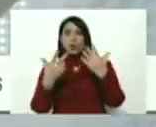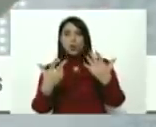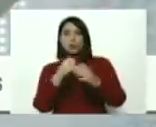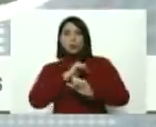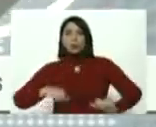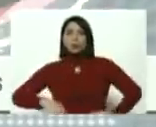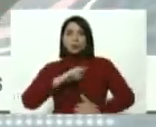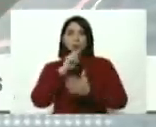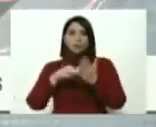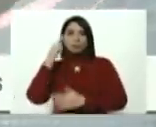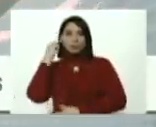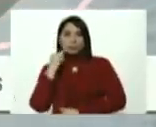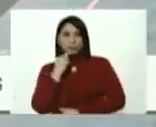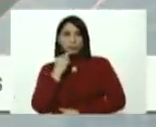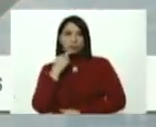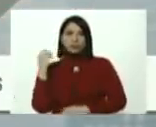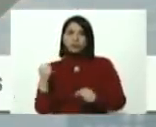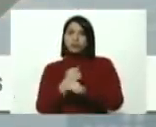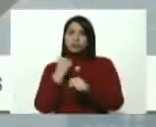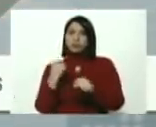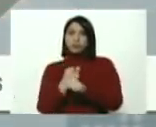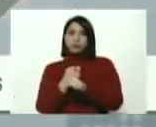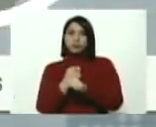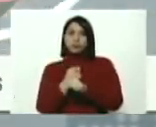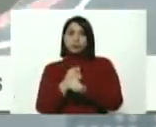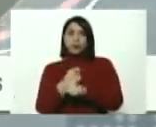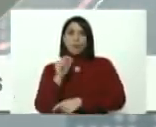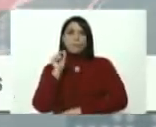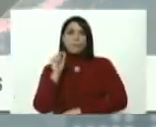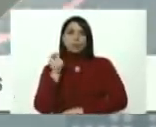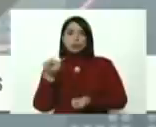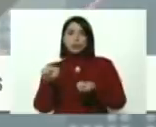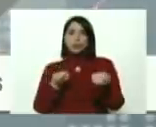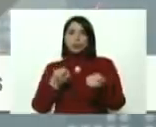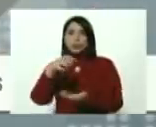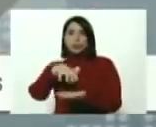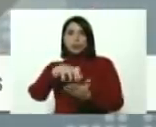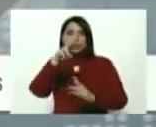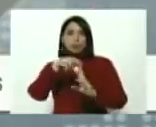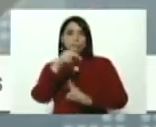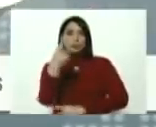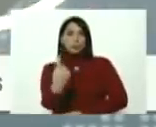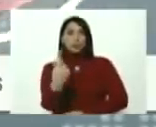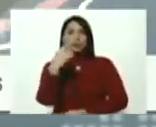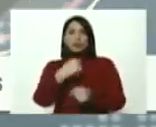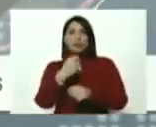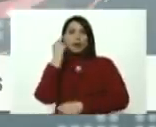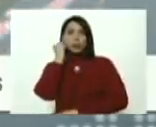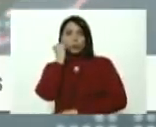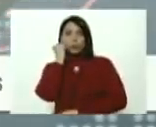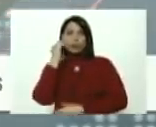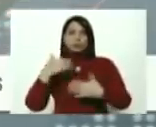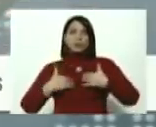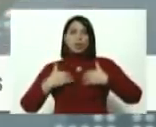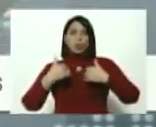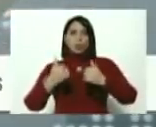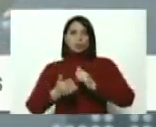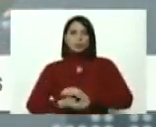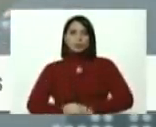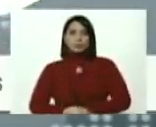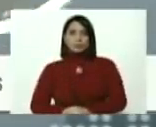nacionales que laboran en el PASI del estado Táchira y una trabajadora de salud que